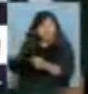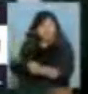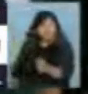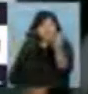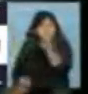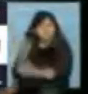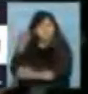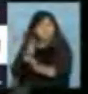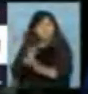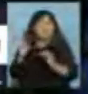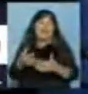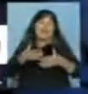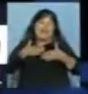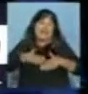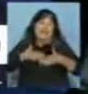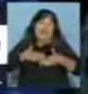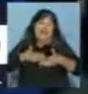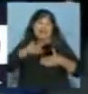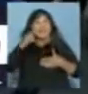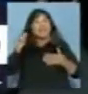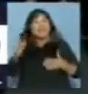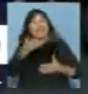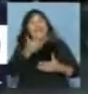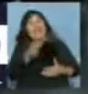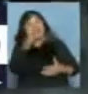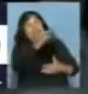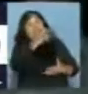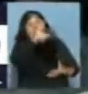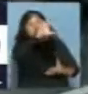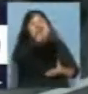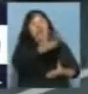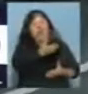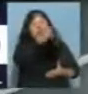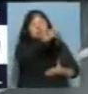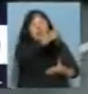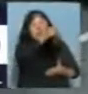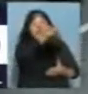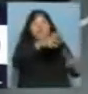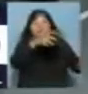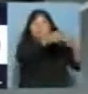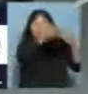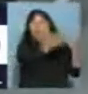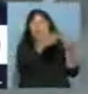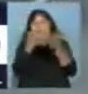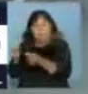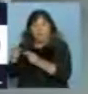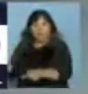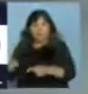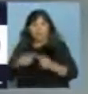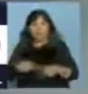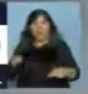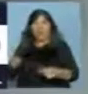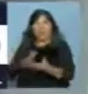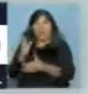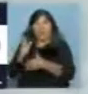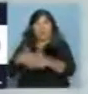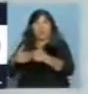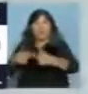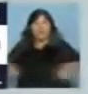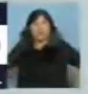que financia CAF, la Corporación Andina de Fomento, y sabemos que vamos a seguir teniendo una continuidad con